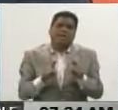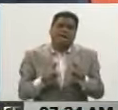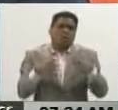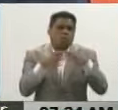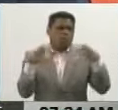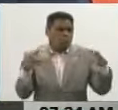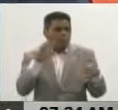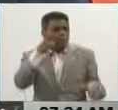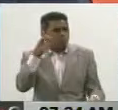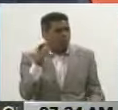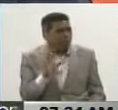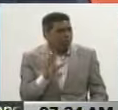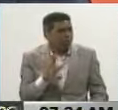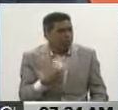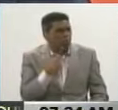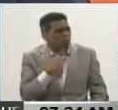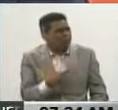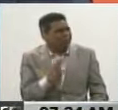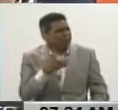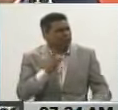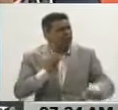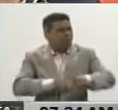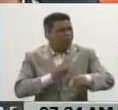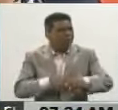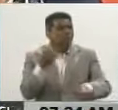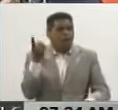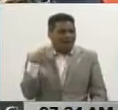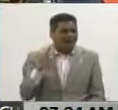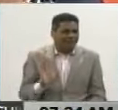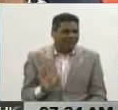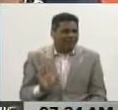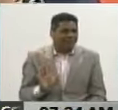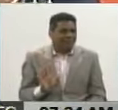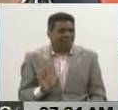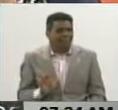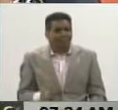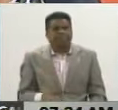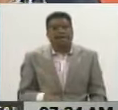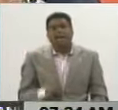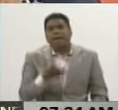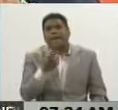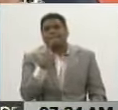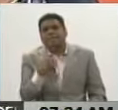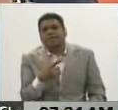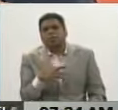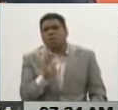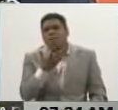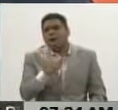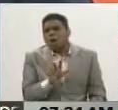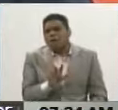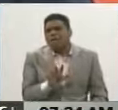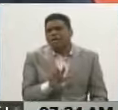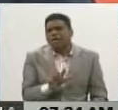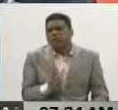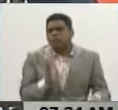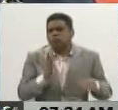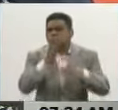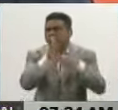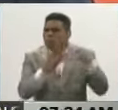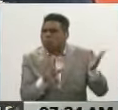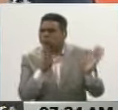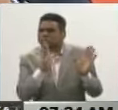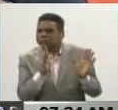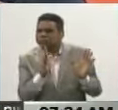les decía en un momento atrás, es decir, un tercio de la población venezolana